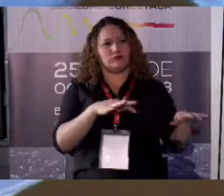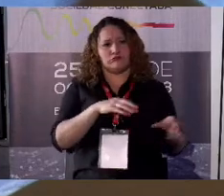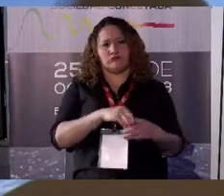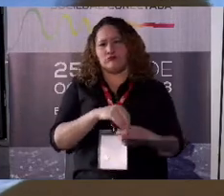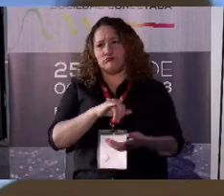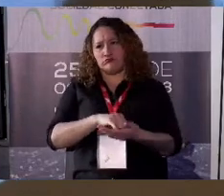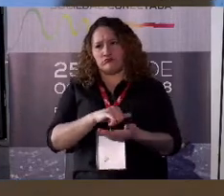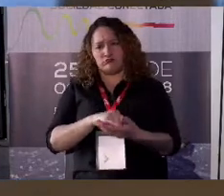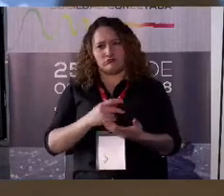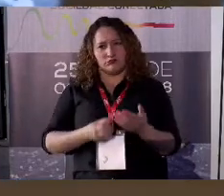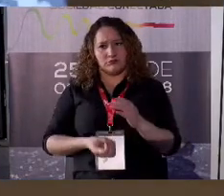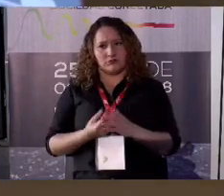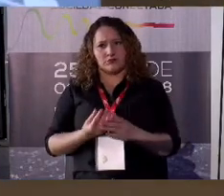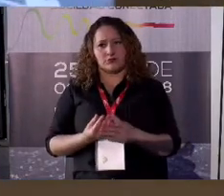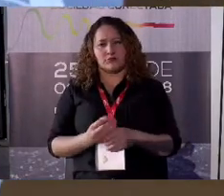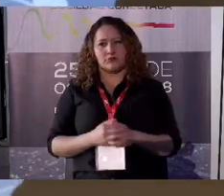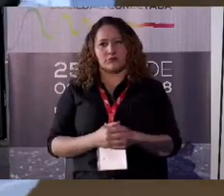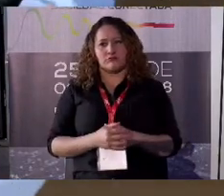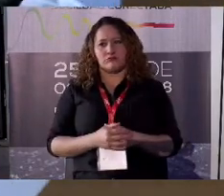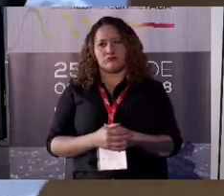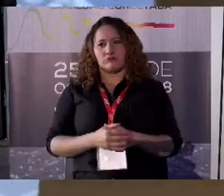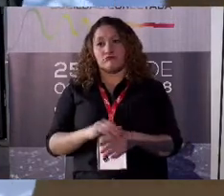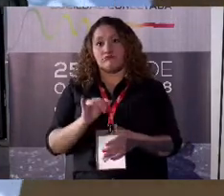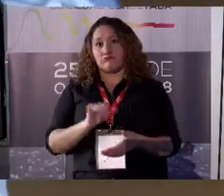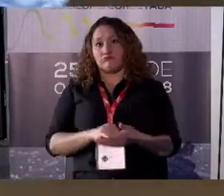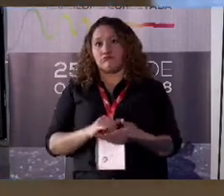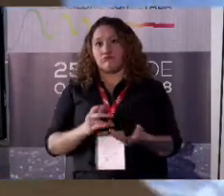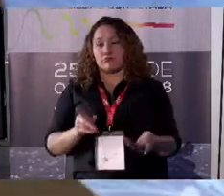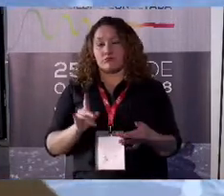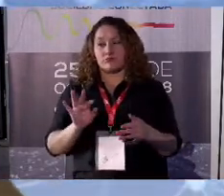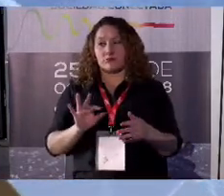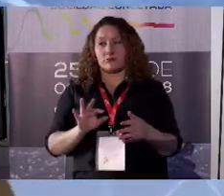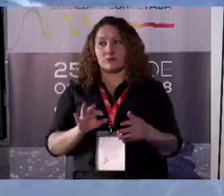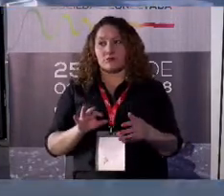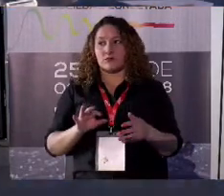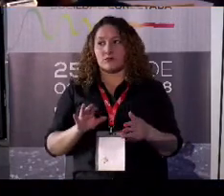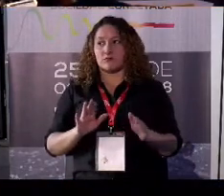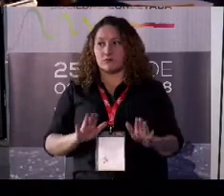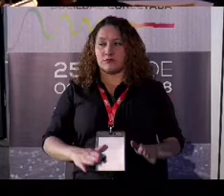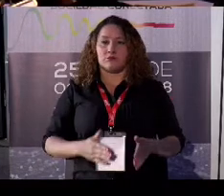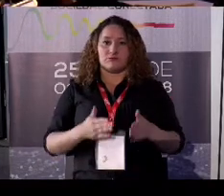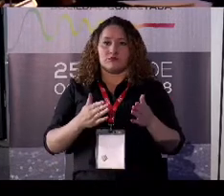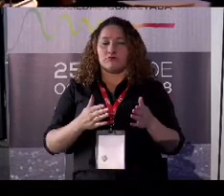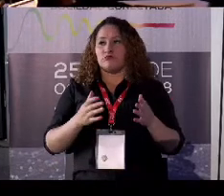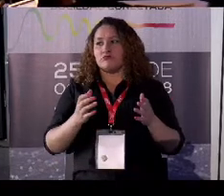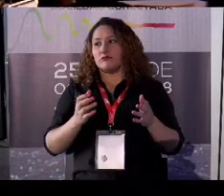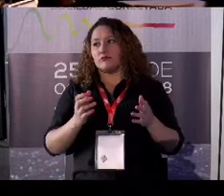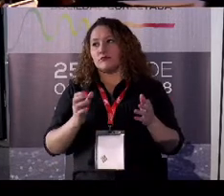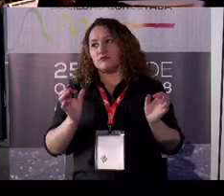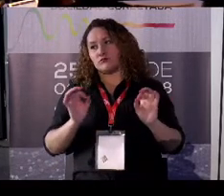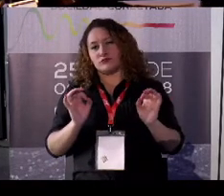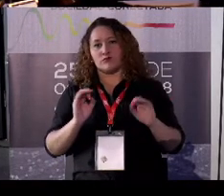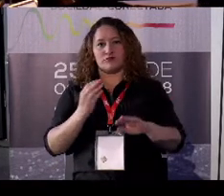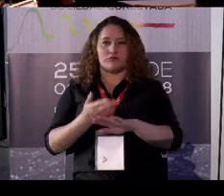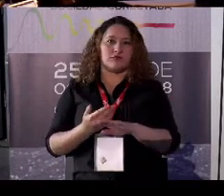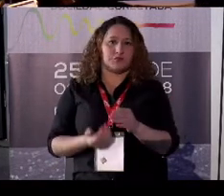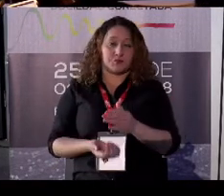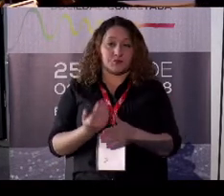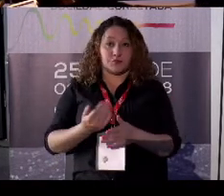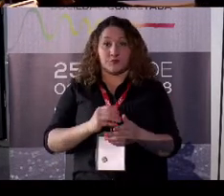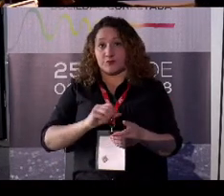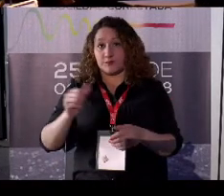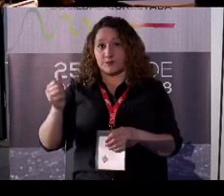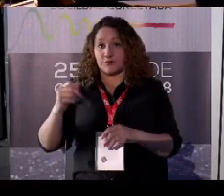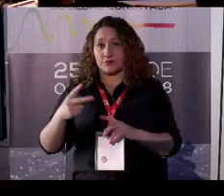producto. Y así tenemos pues una mejora o una propuesta nueva. La siguiente